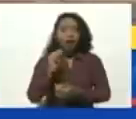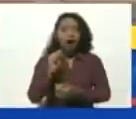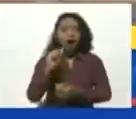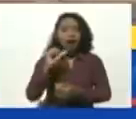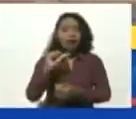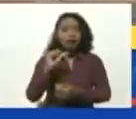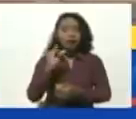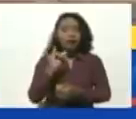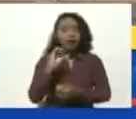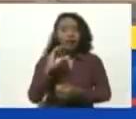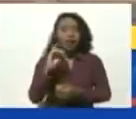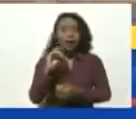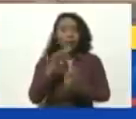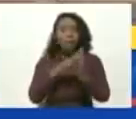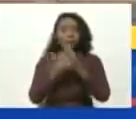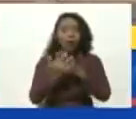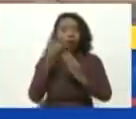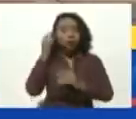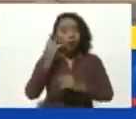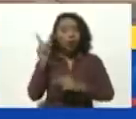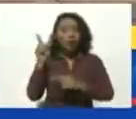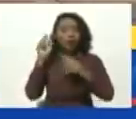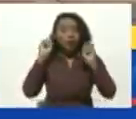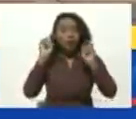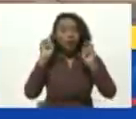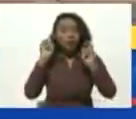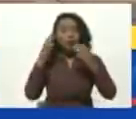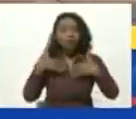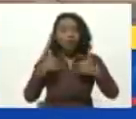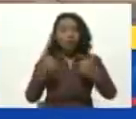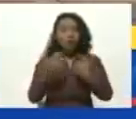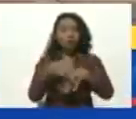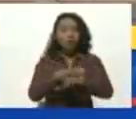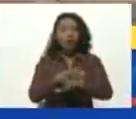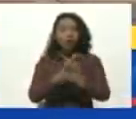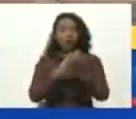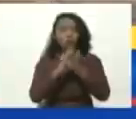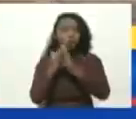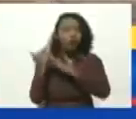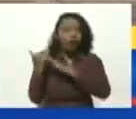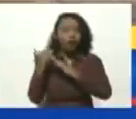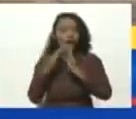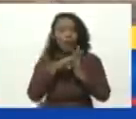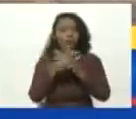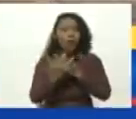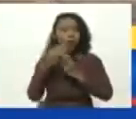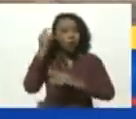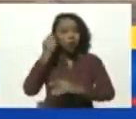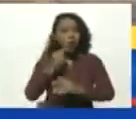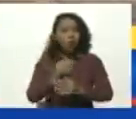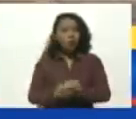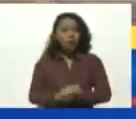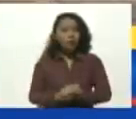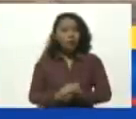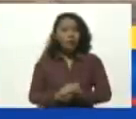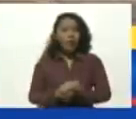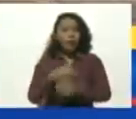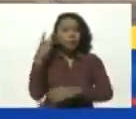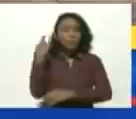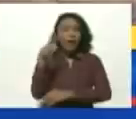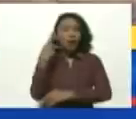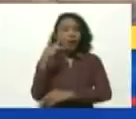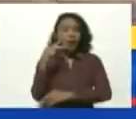Sucre, en la área de salud integral comunitaria del Barrio Sucre, Parroquia